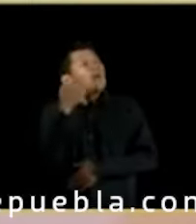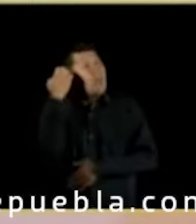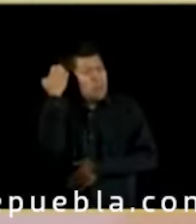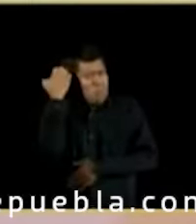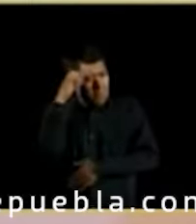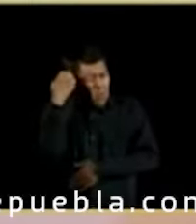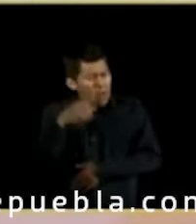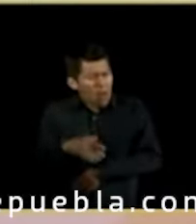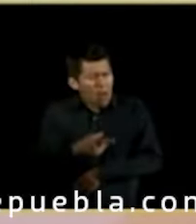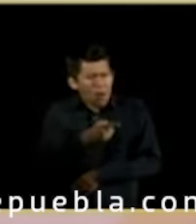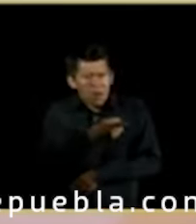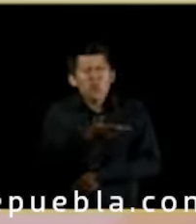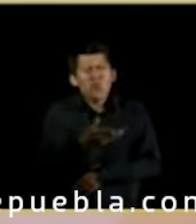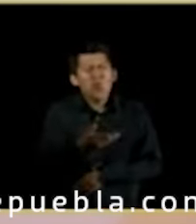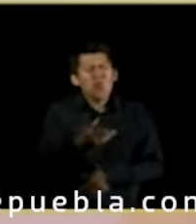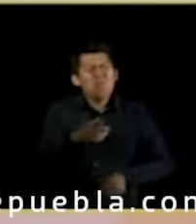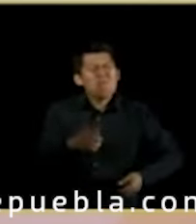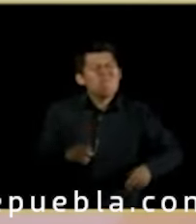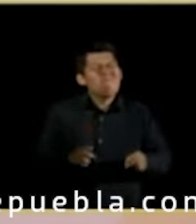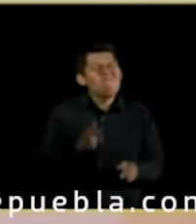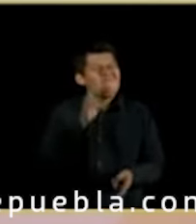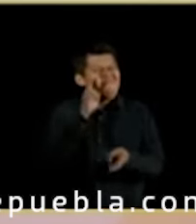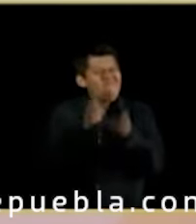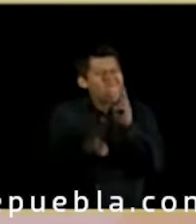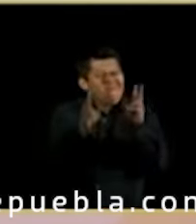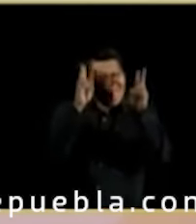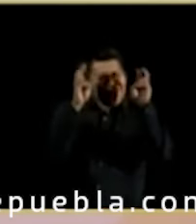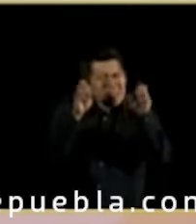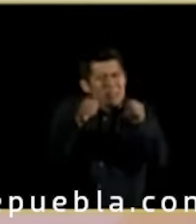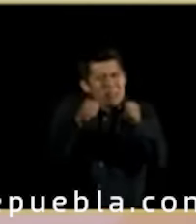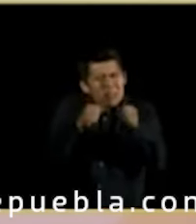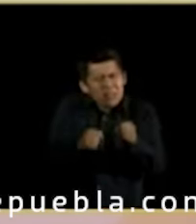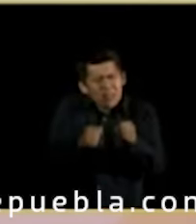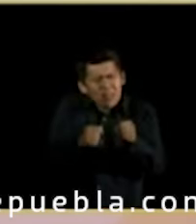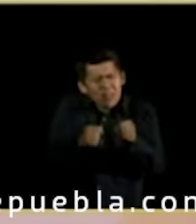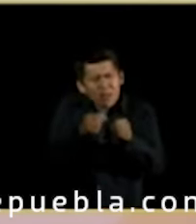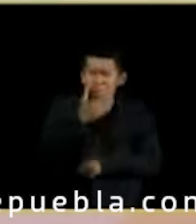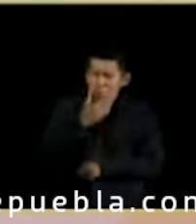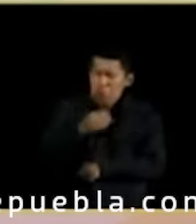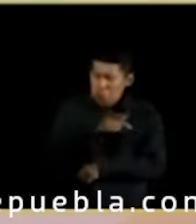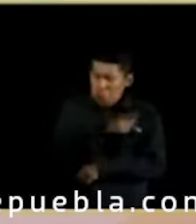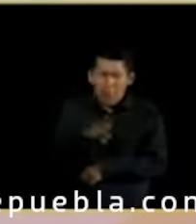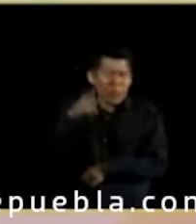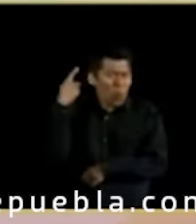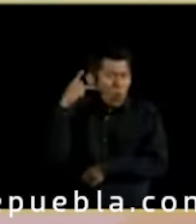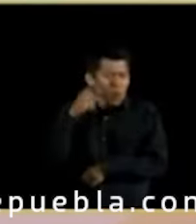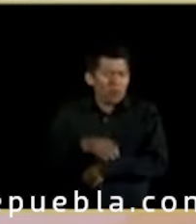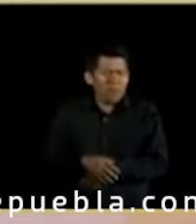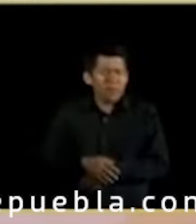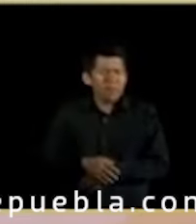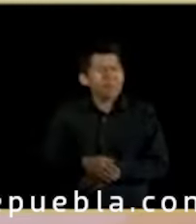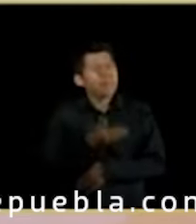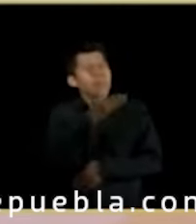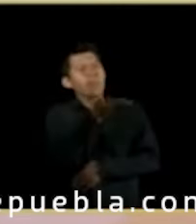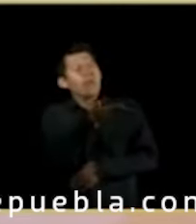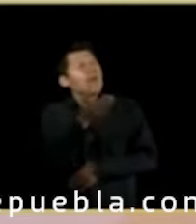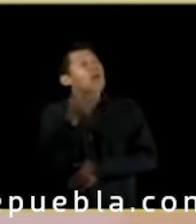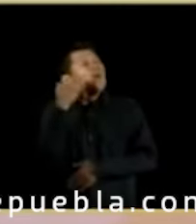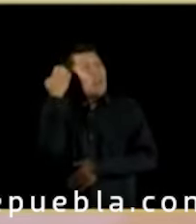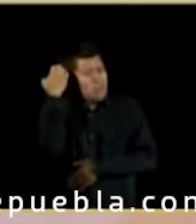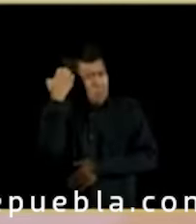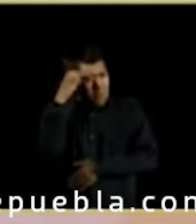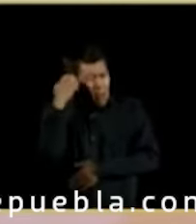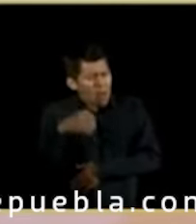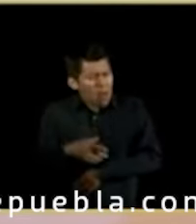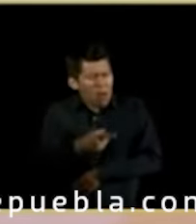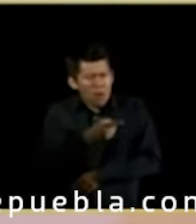de la candidata suplente de la alianza de su adversario, Tania N., para defenderse. Eduardo, ¿con qué